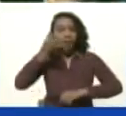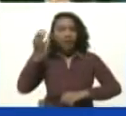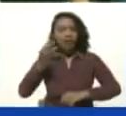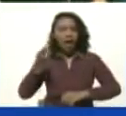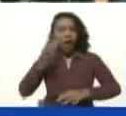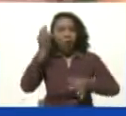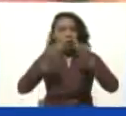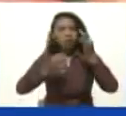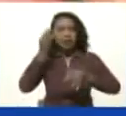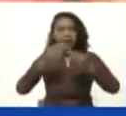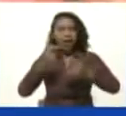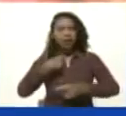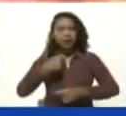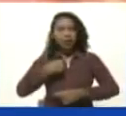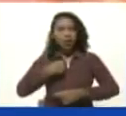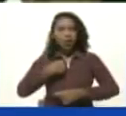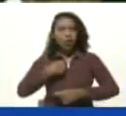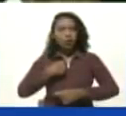la justicia. Miren, yo,